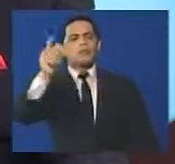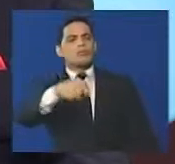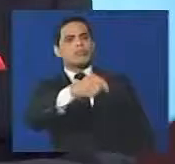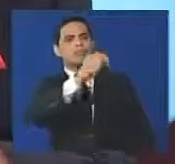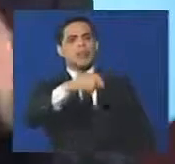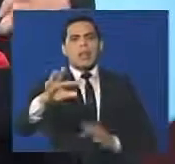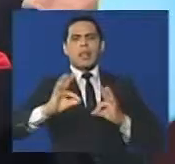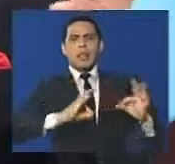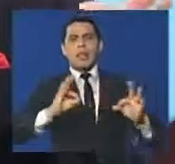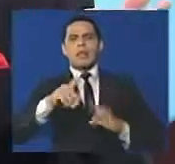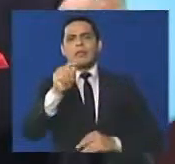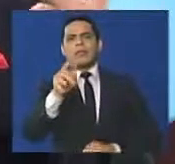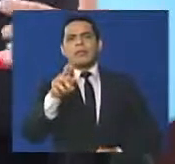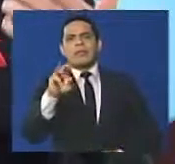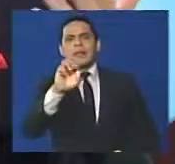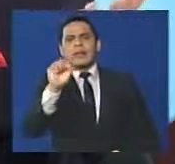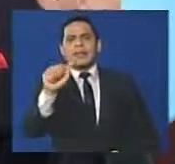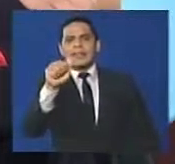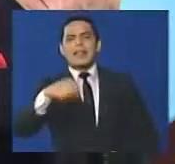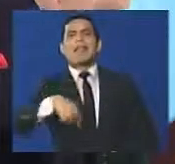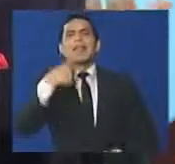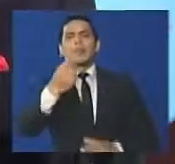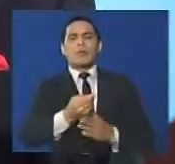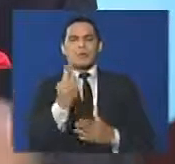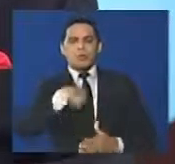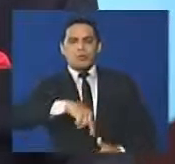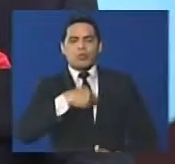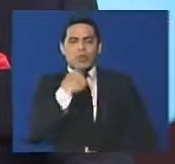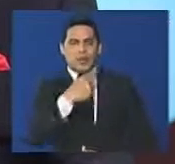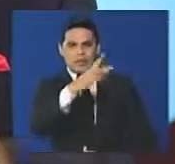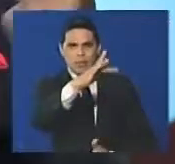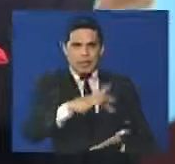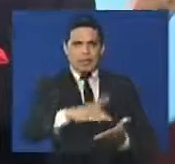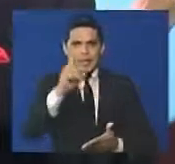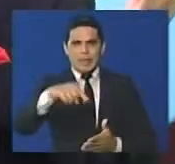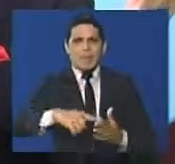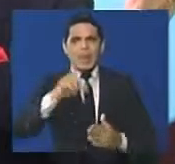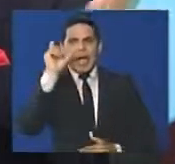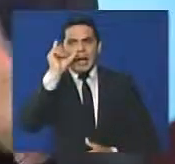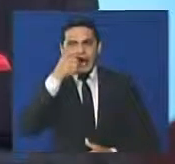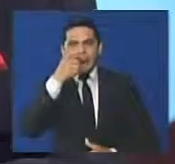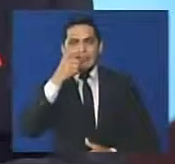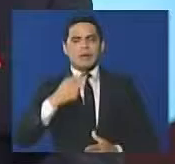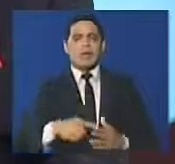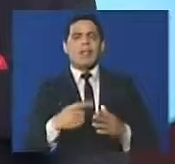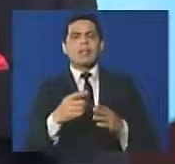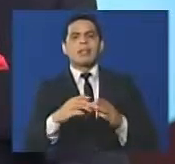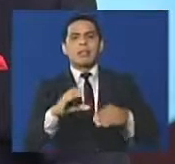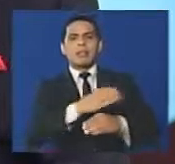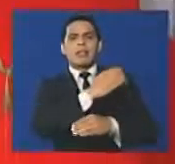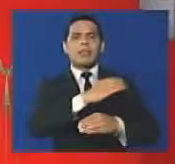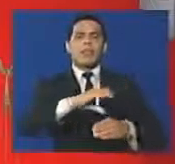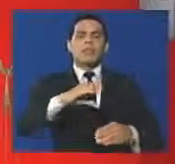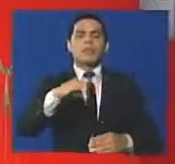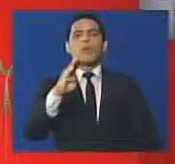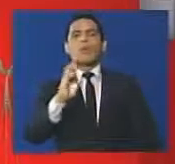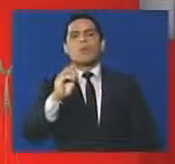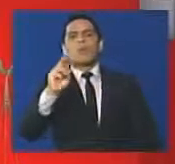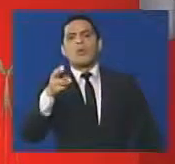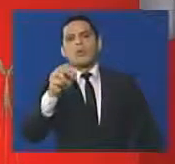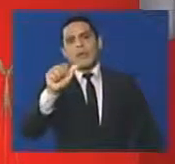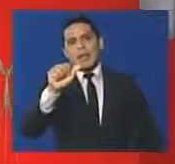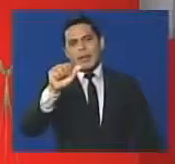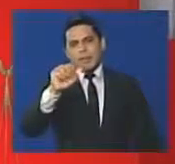Teresa Carreño, y después lo contratamos para que viniera a Grecia cantando parte de la Bohème. Claro, pero hay algo